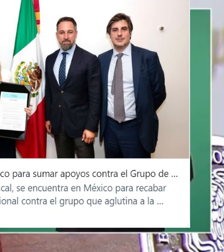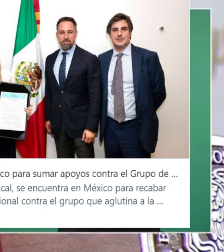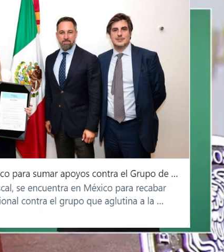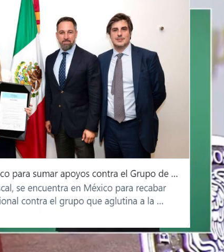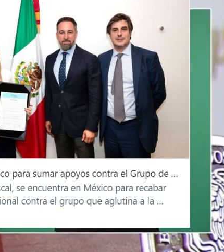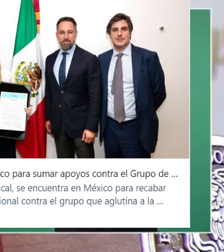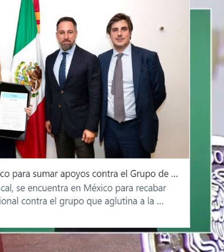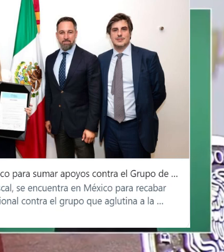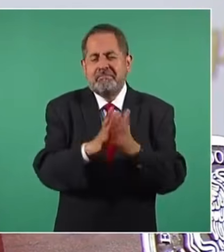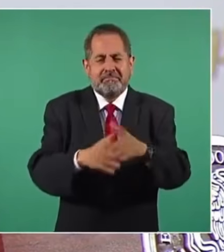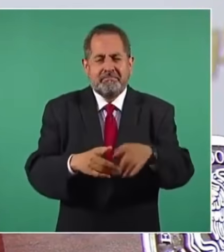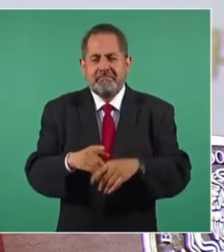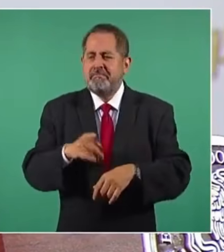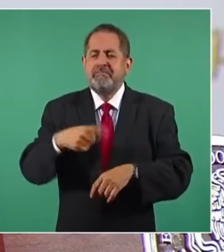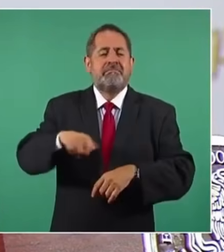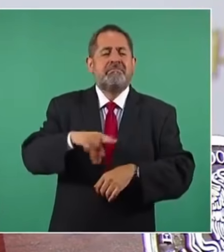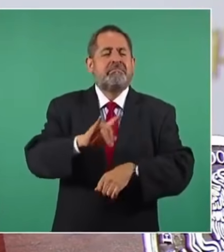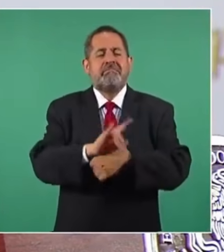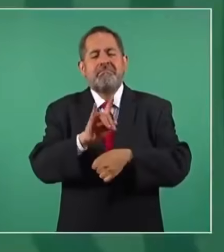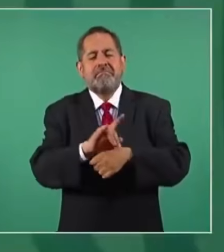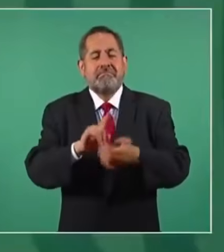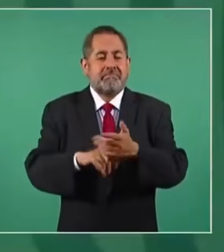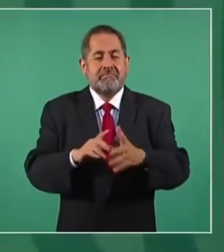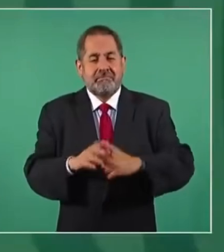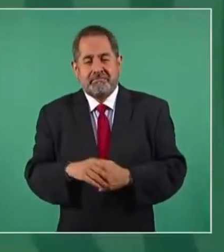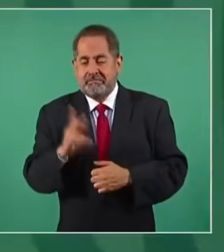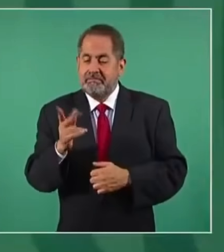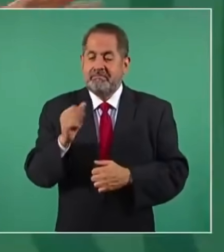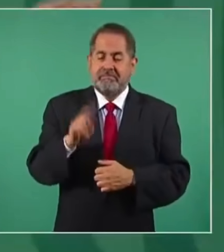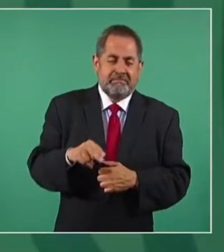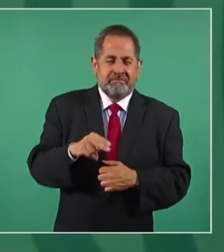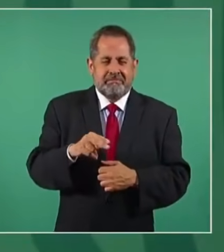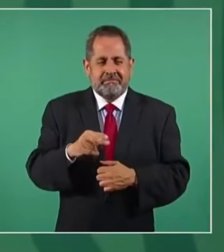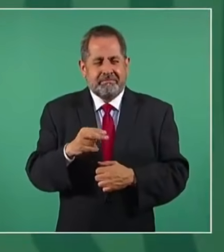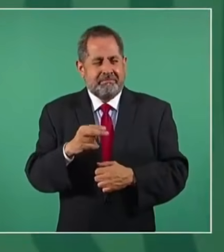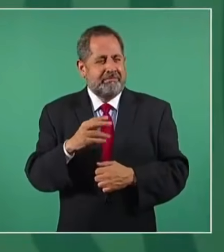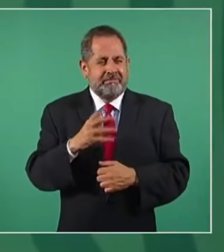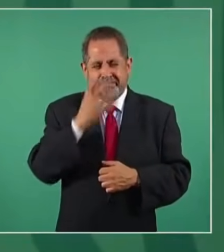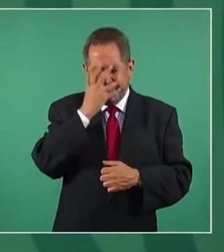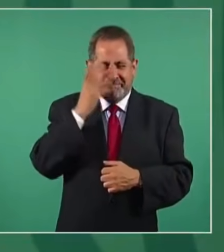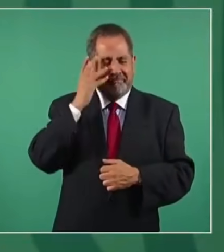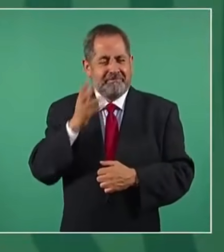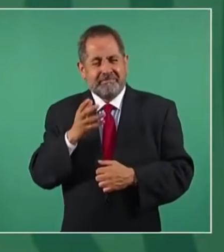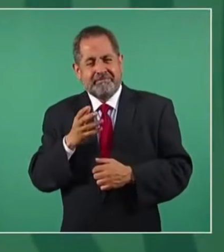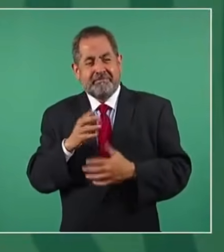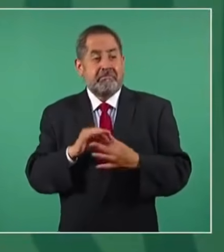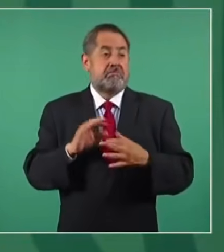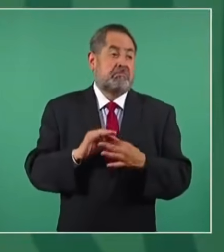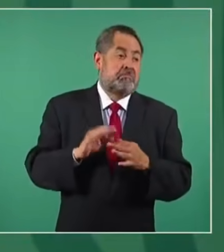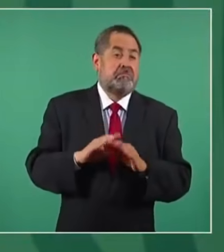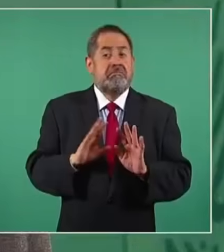que simulaban, ¿no?, los del PAN y otros, de que eran